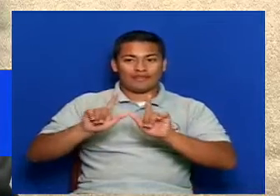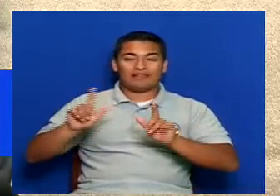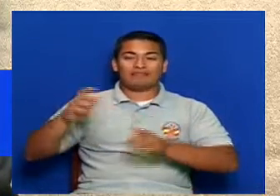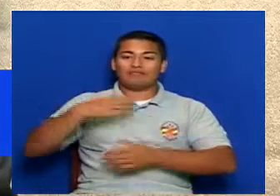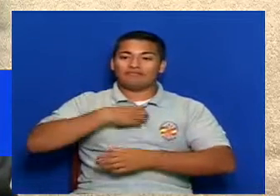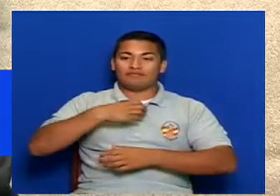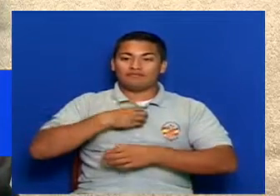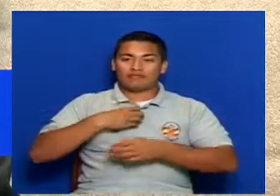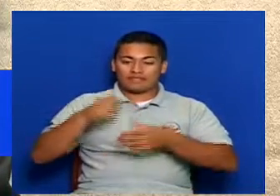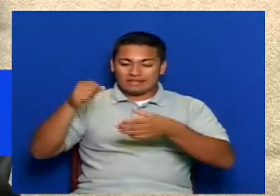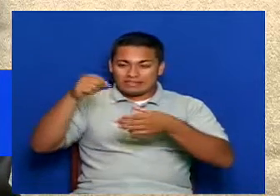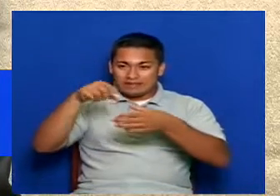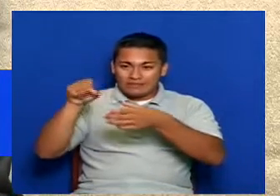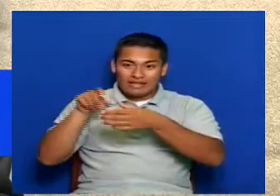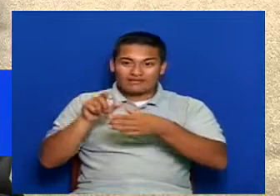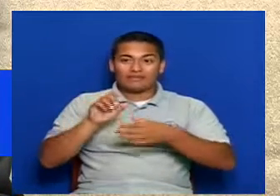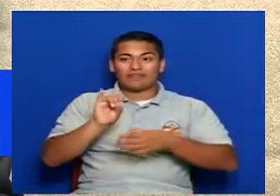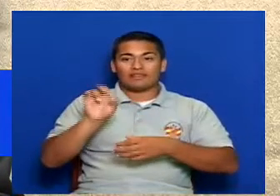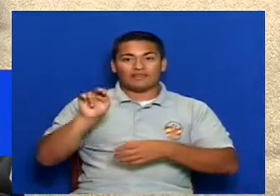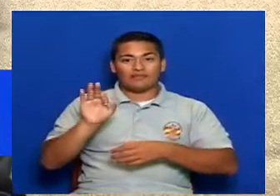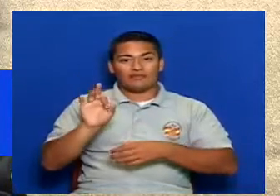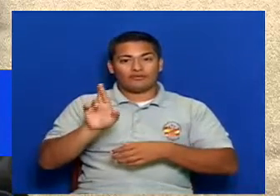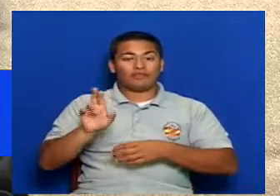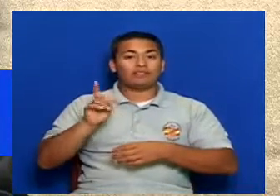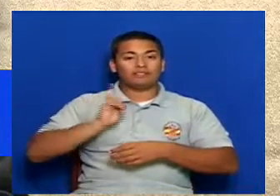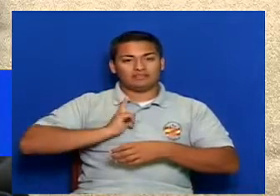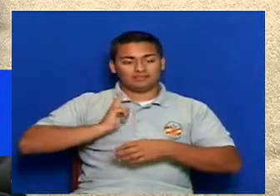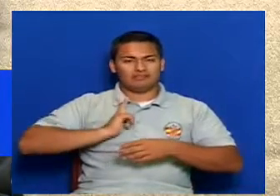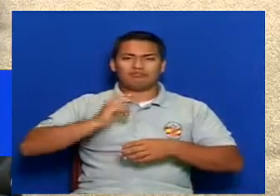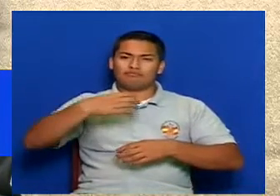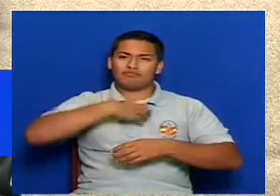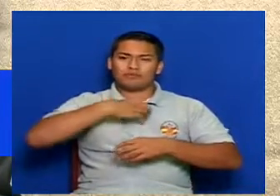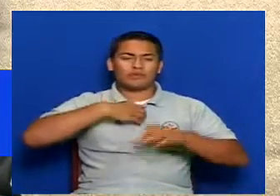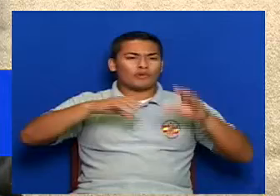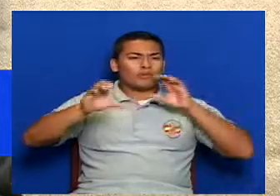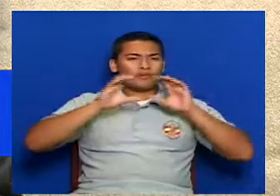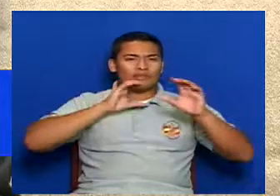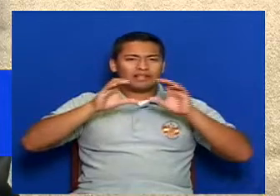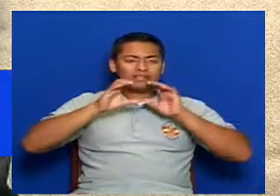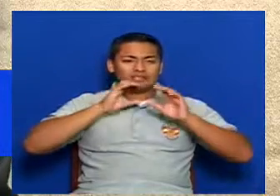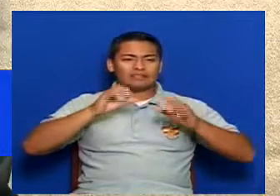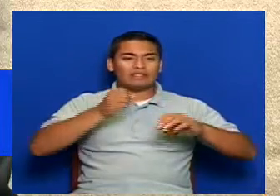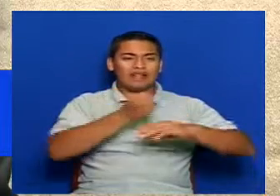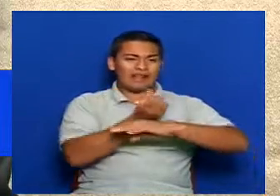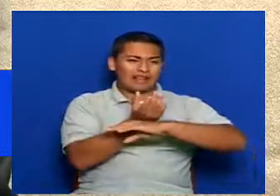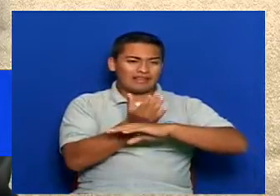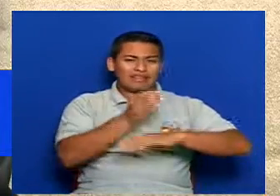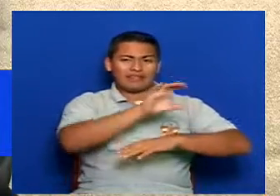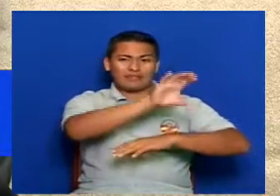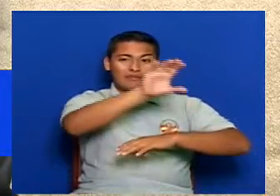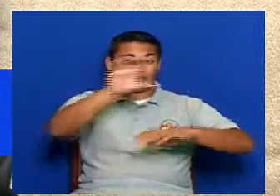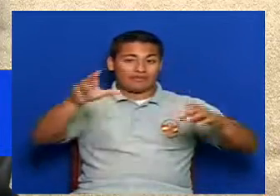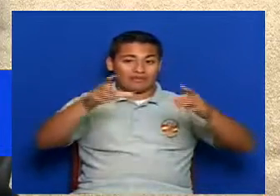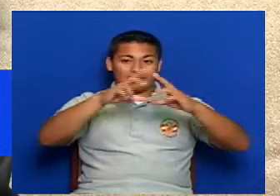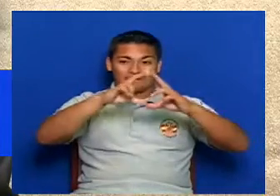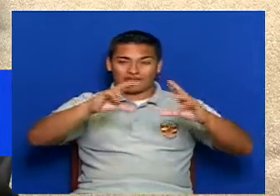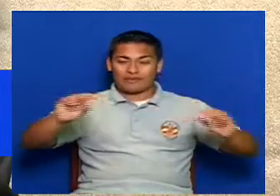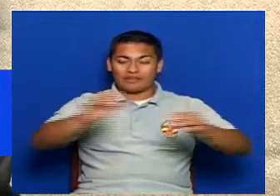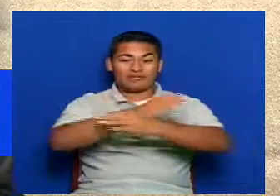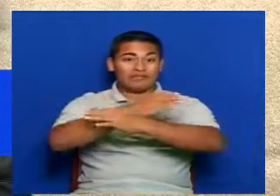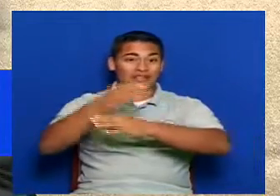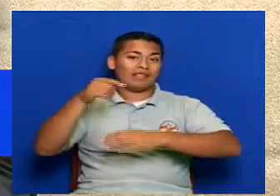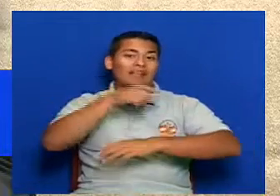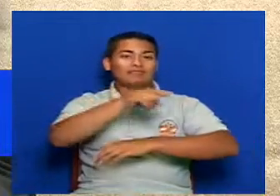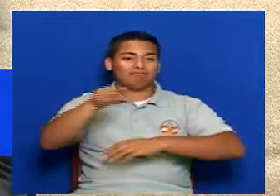dirige inafor tiene una comunicación fluida con todas las alcaldías del país cada alcaldía de este país tiene un plan